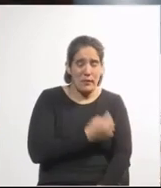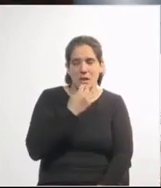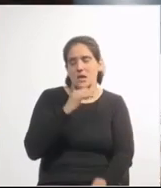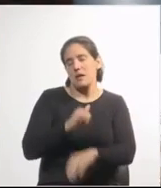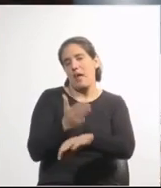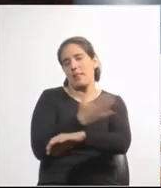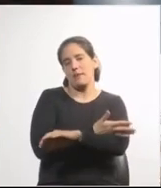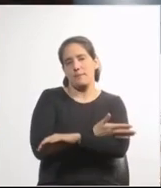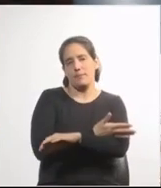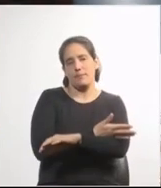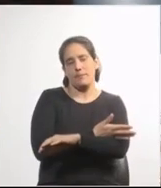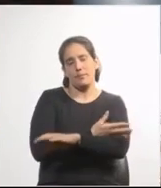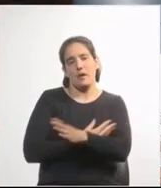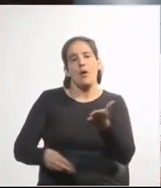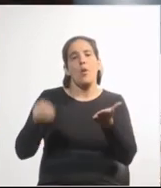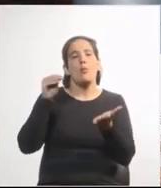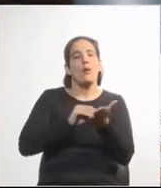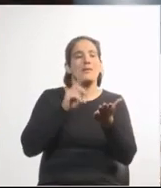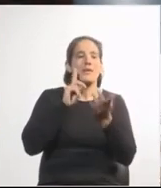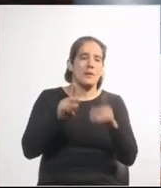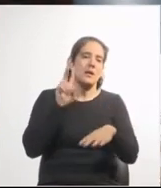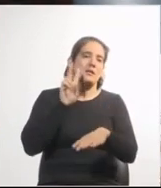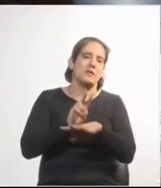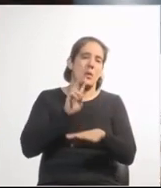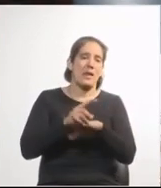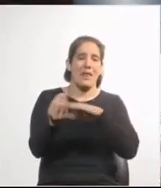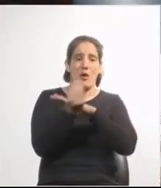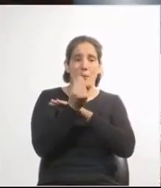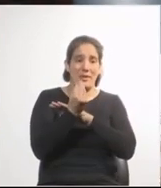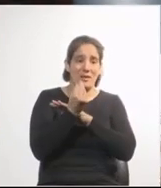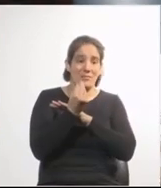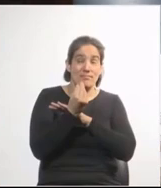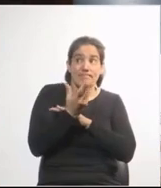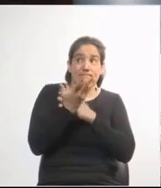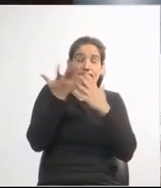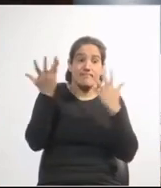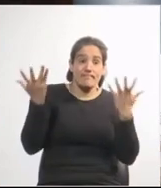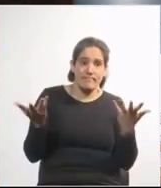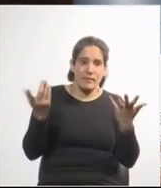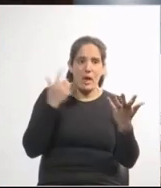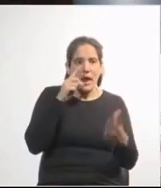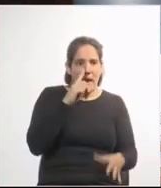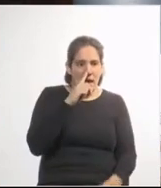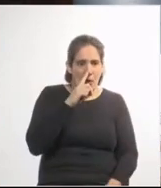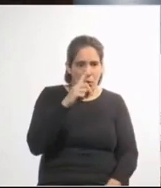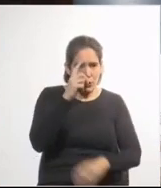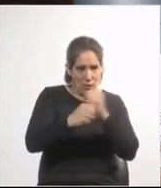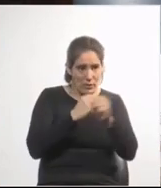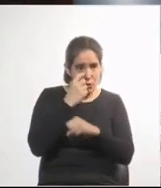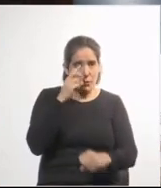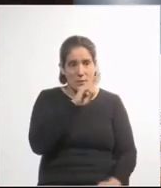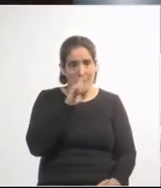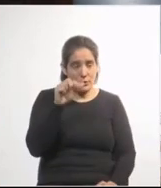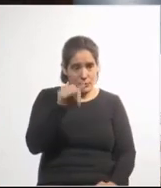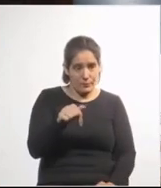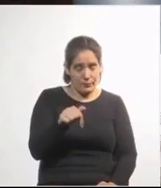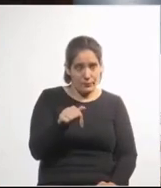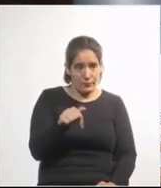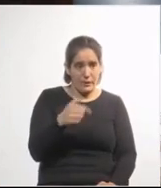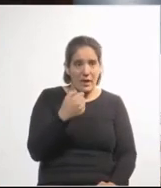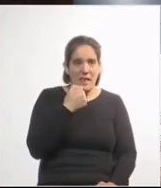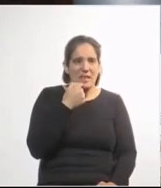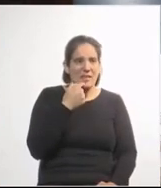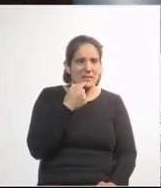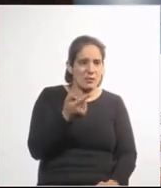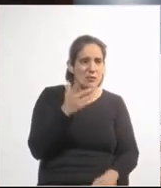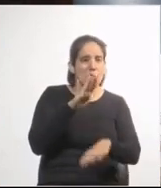referido, se suma la inseguridad alimentaria. En junio del 2022, estamos hablando